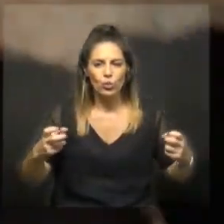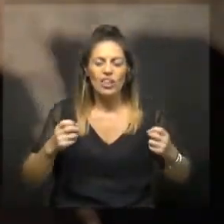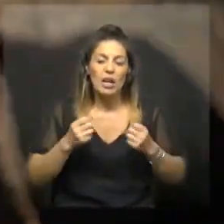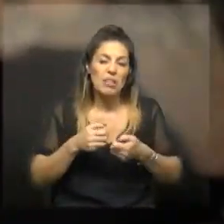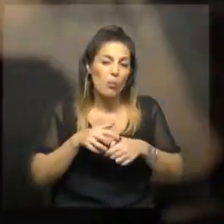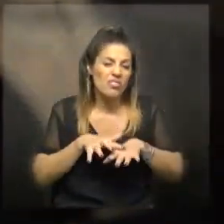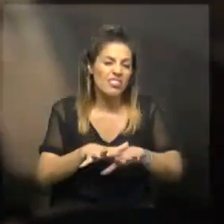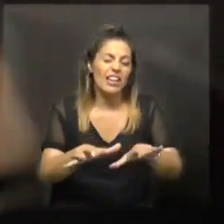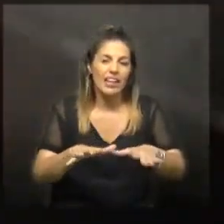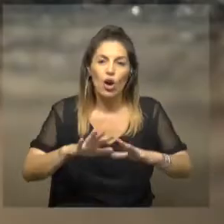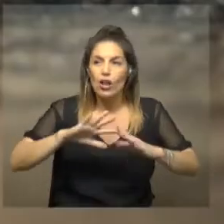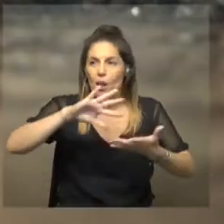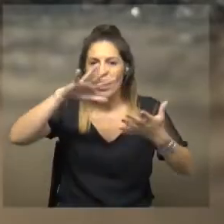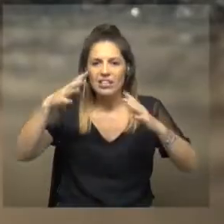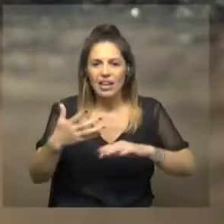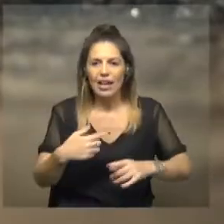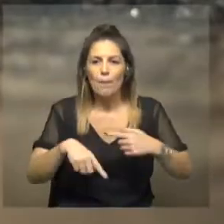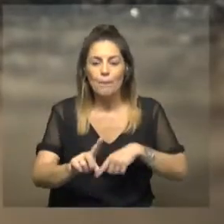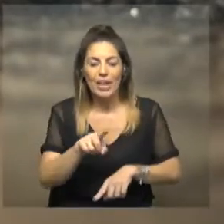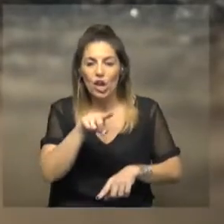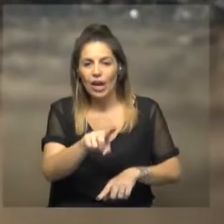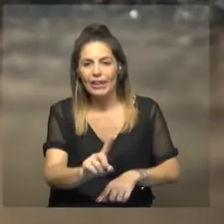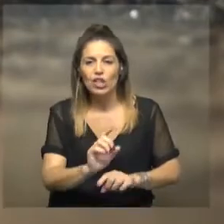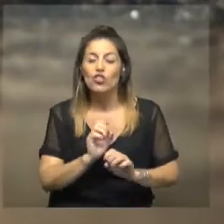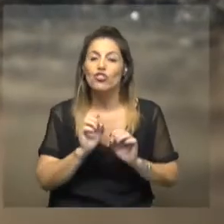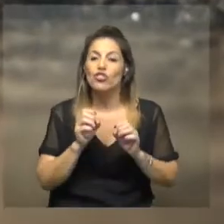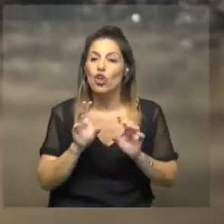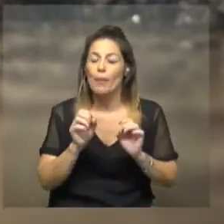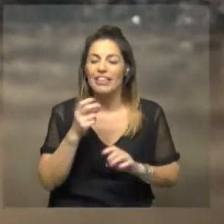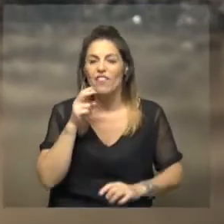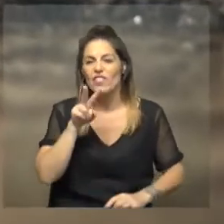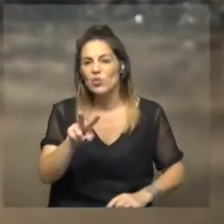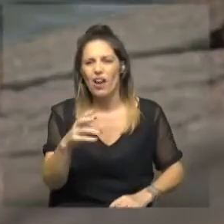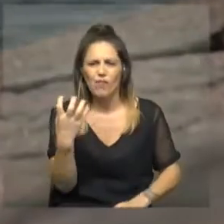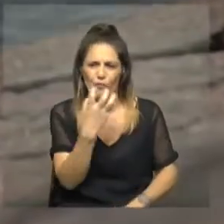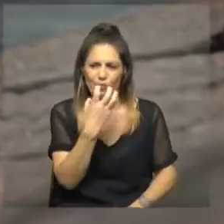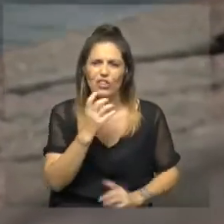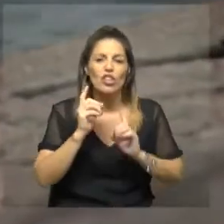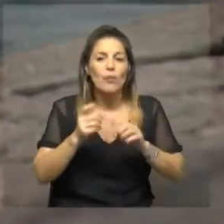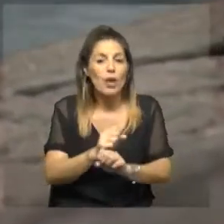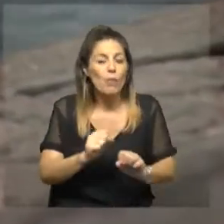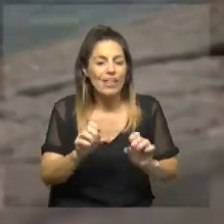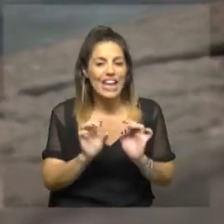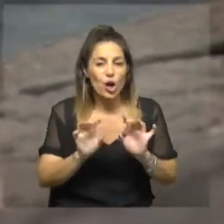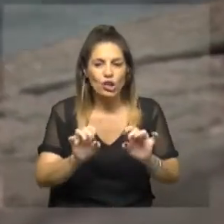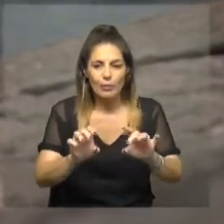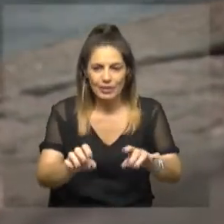paisaje, pero lo cierto es que su presencia no solo afecta a la visual de la bahía, sino que puede causar